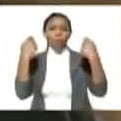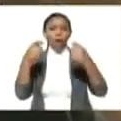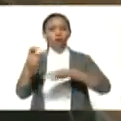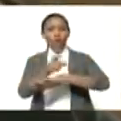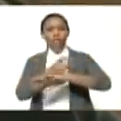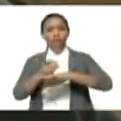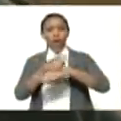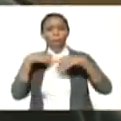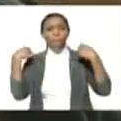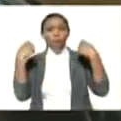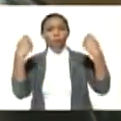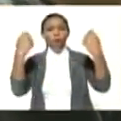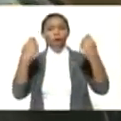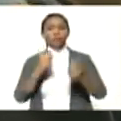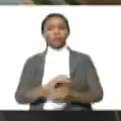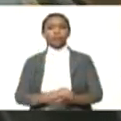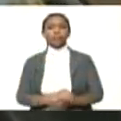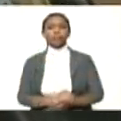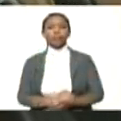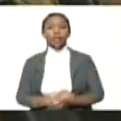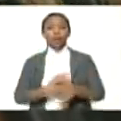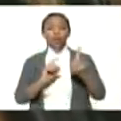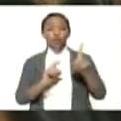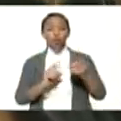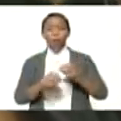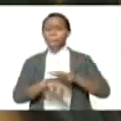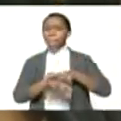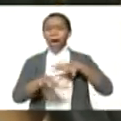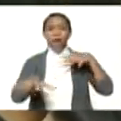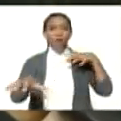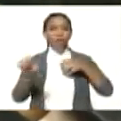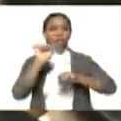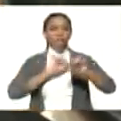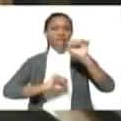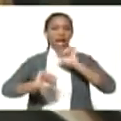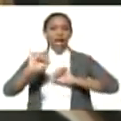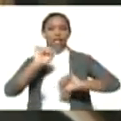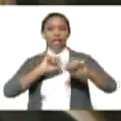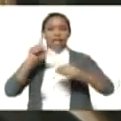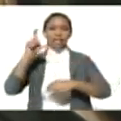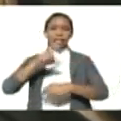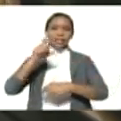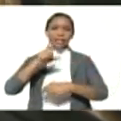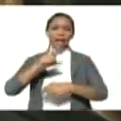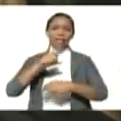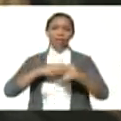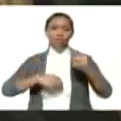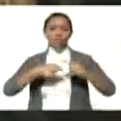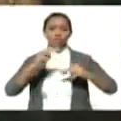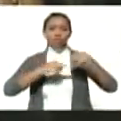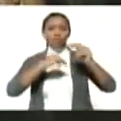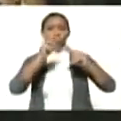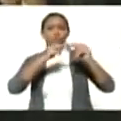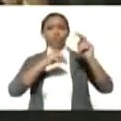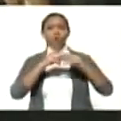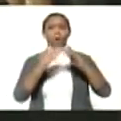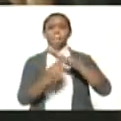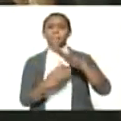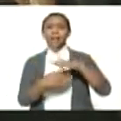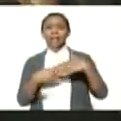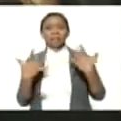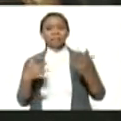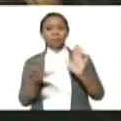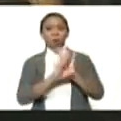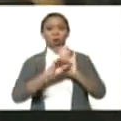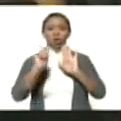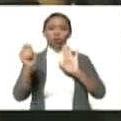gobierno popular. Fue uno de los mayores defensores de la necesidad de construir, en base a esta